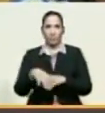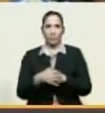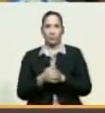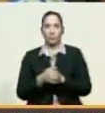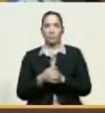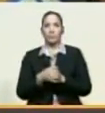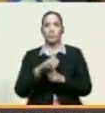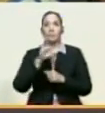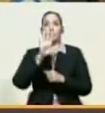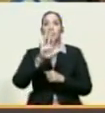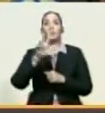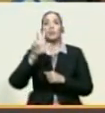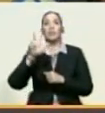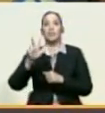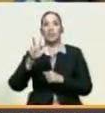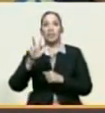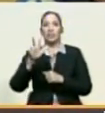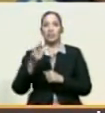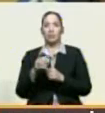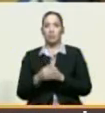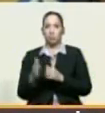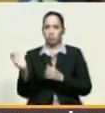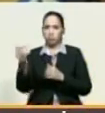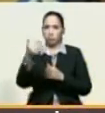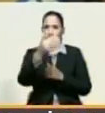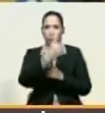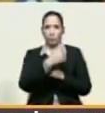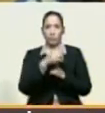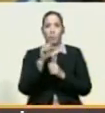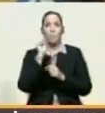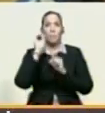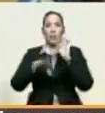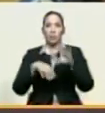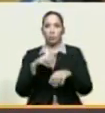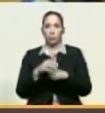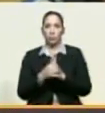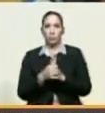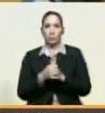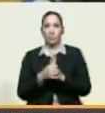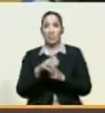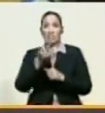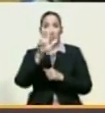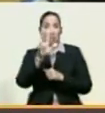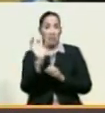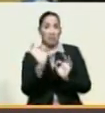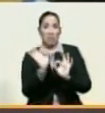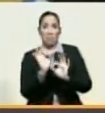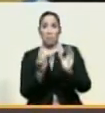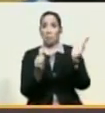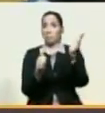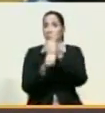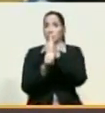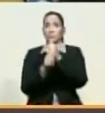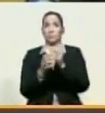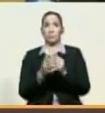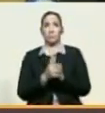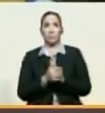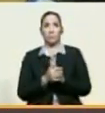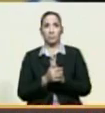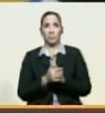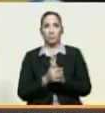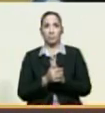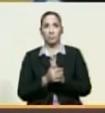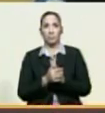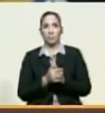53 compactadoras de basura, conseguimos nada más que 3 operativas. Y de ahí un aspecto